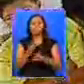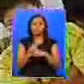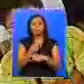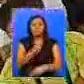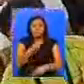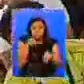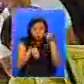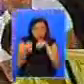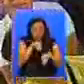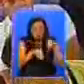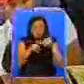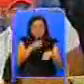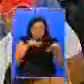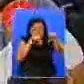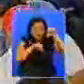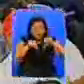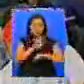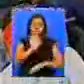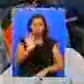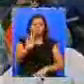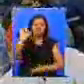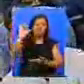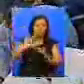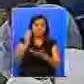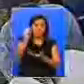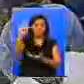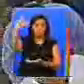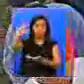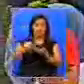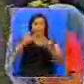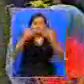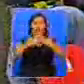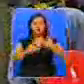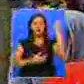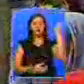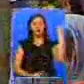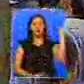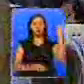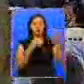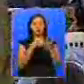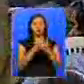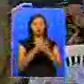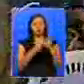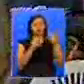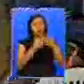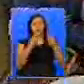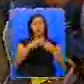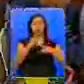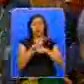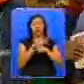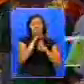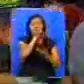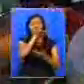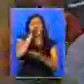bioinsumos, cuando podemos disminuir costos haciéndolo con una fábrica y producirlo en cantidades industriales. Eso va a